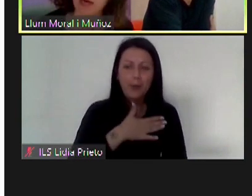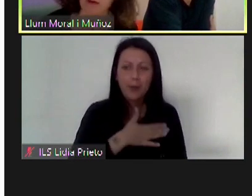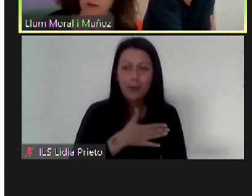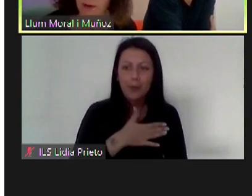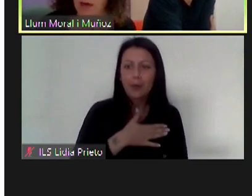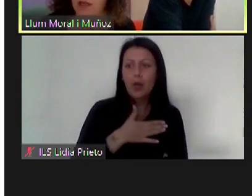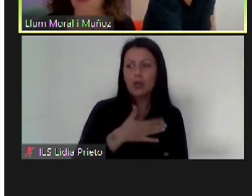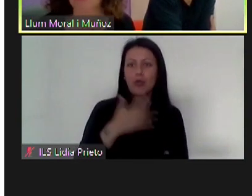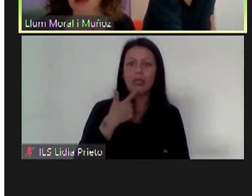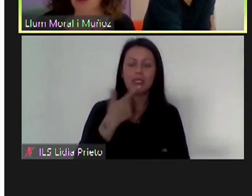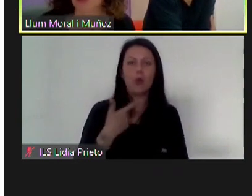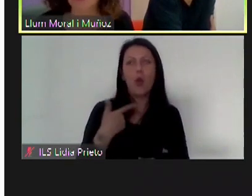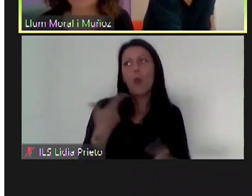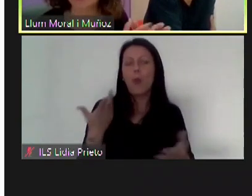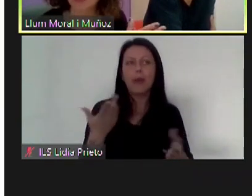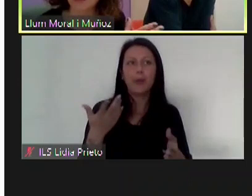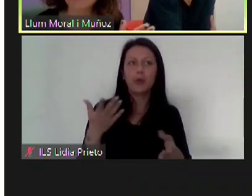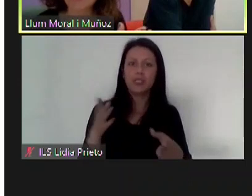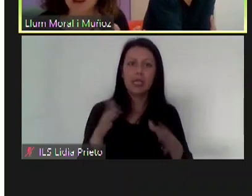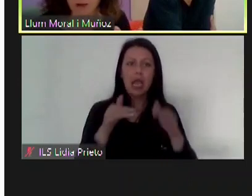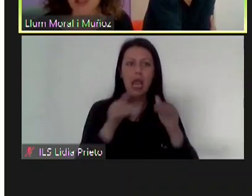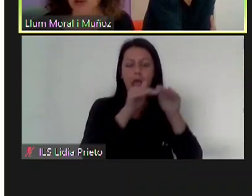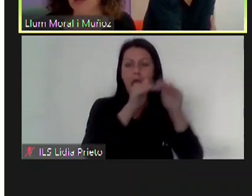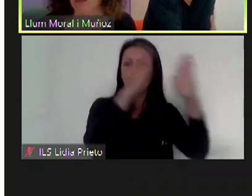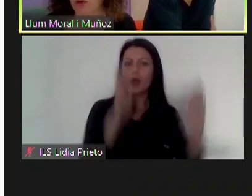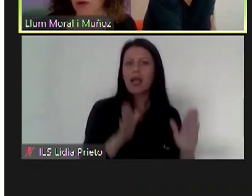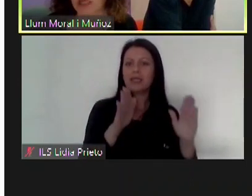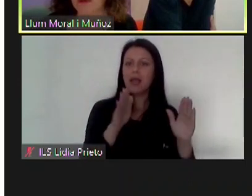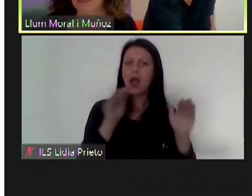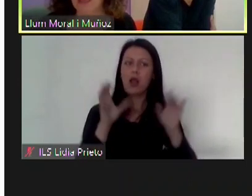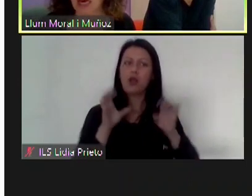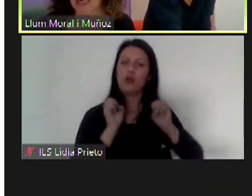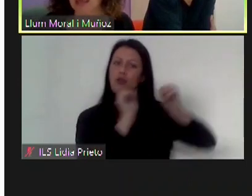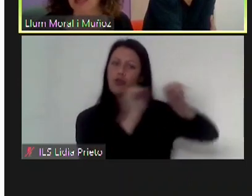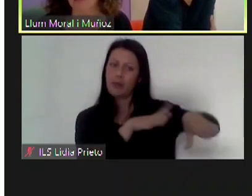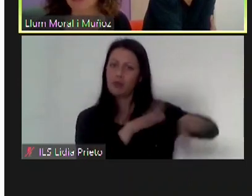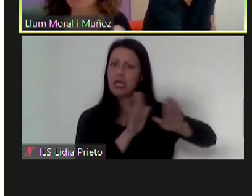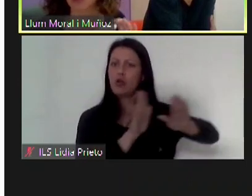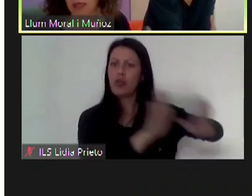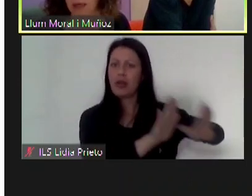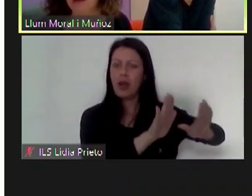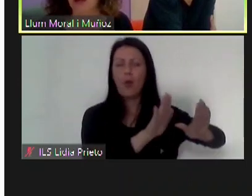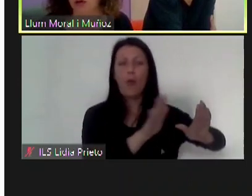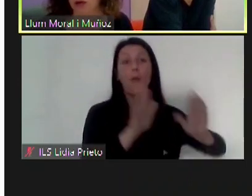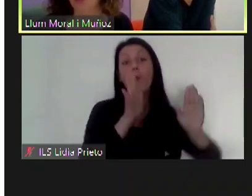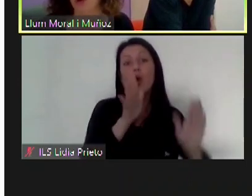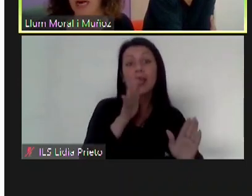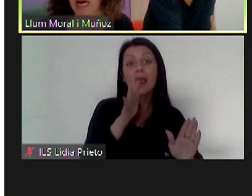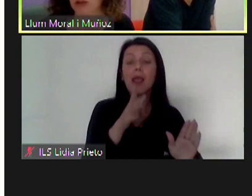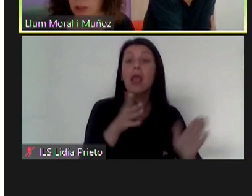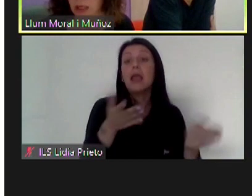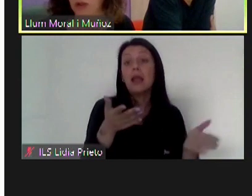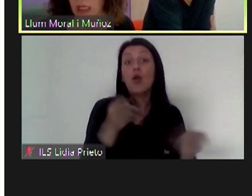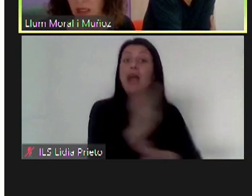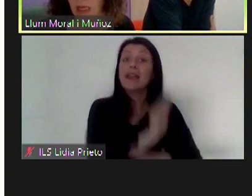estaban apedreando. Entonces venimos de una trayectoria histórica muy curiosa en la que también el afán de proteger nos ha hecho